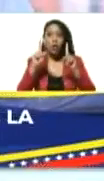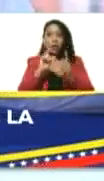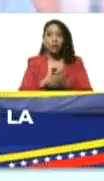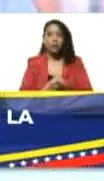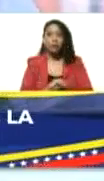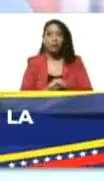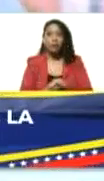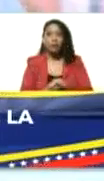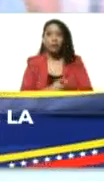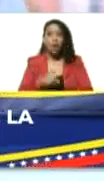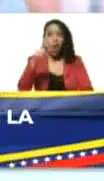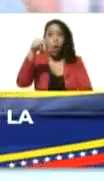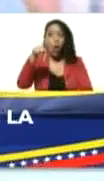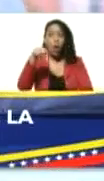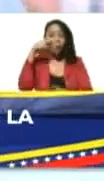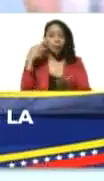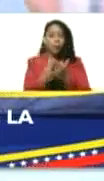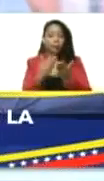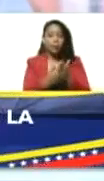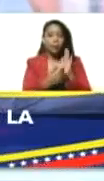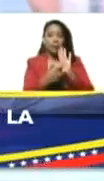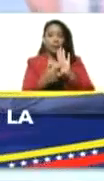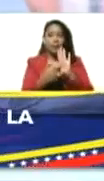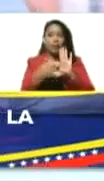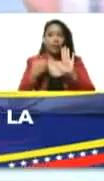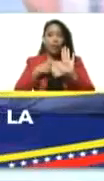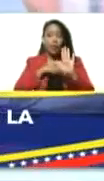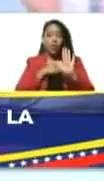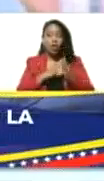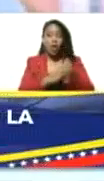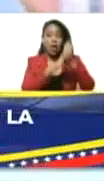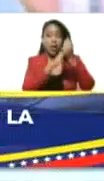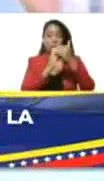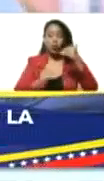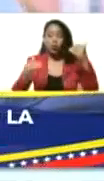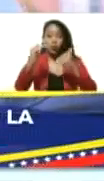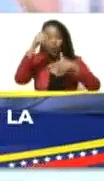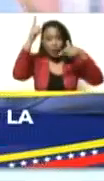2011, hoy demuestra que esa concepción de nuestro líder